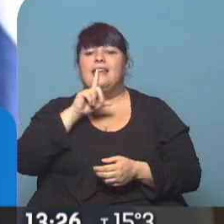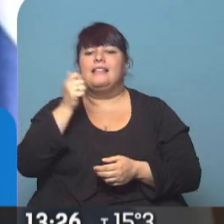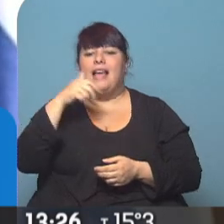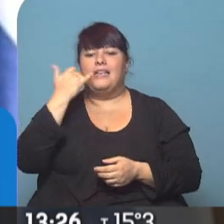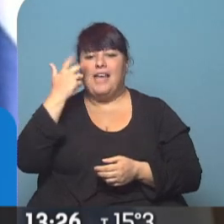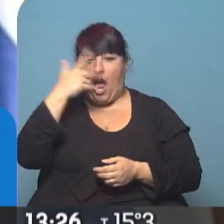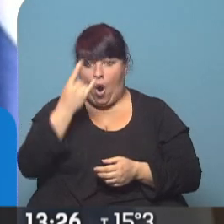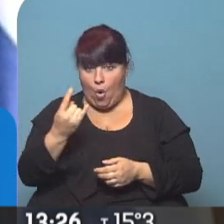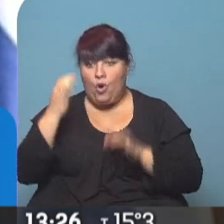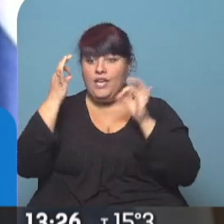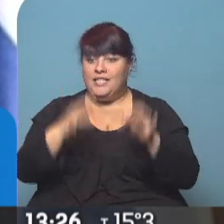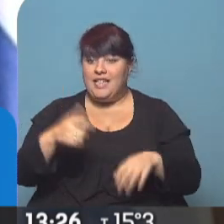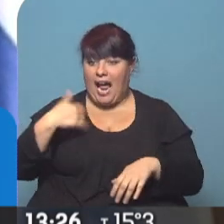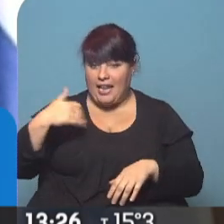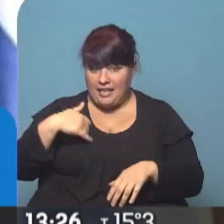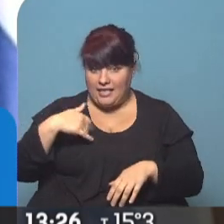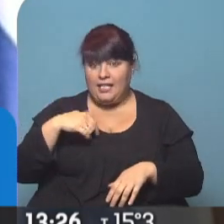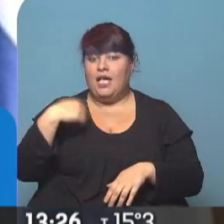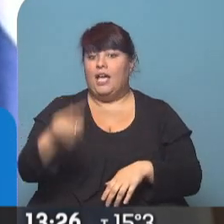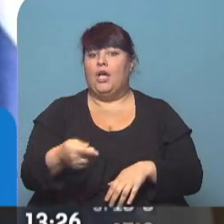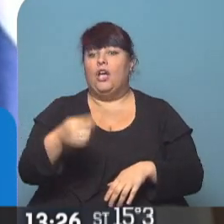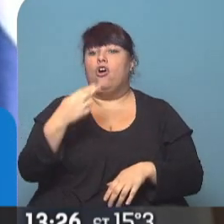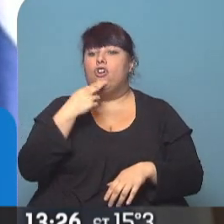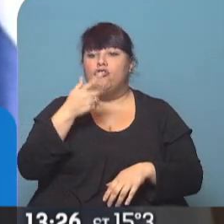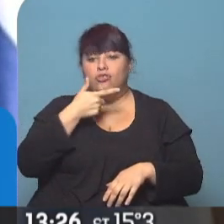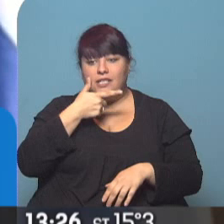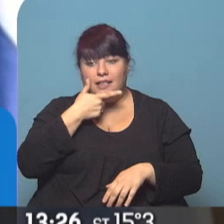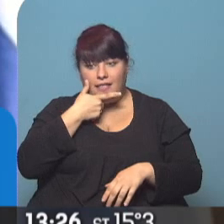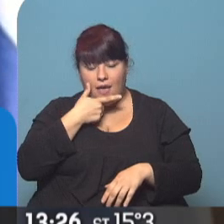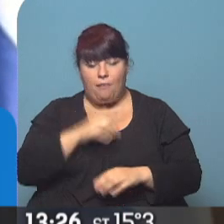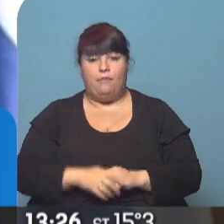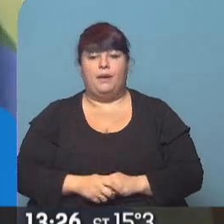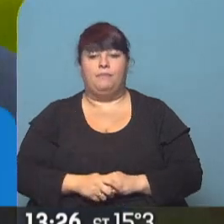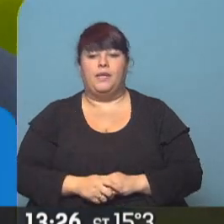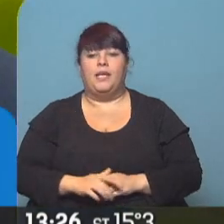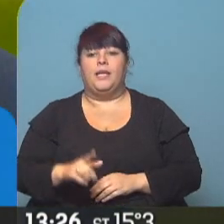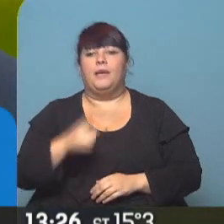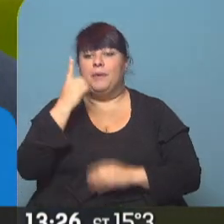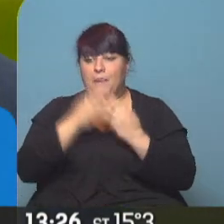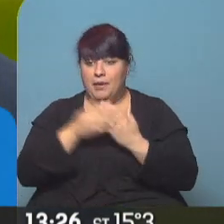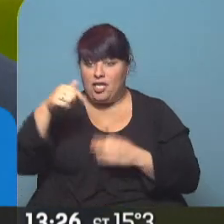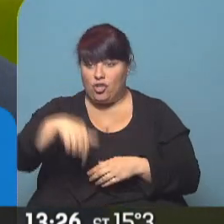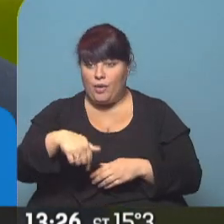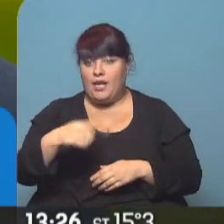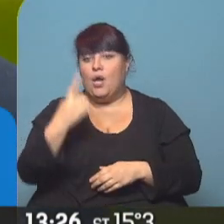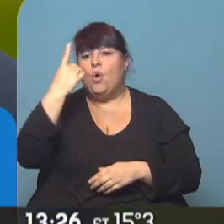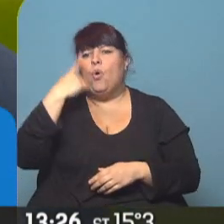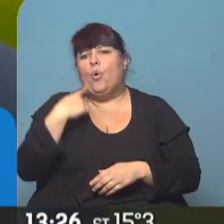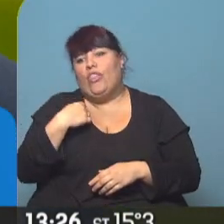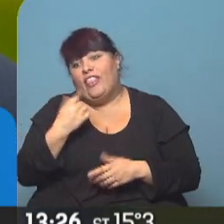Netanyahu, arribará a la Argentina el próximo 11 de septiembre. El primer ministro va a estar acá un día